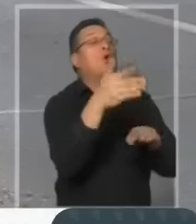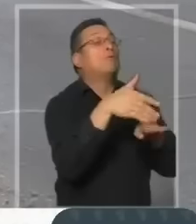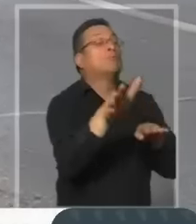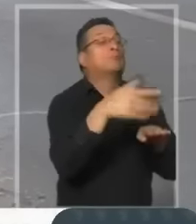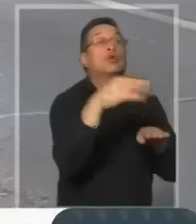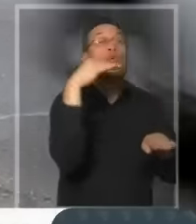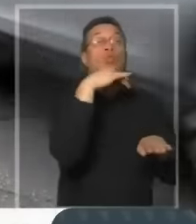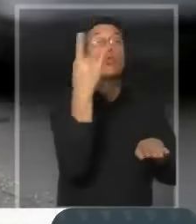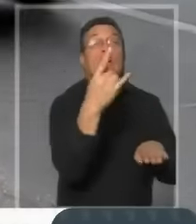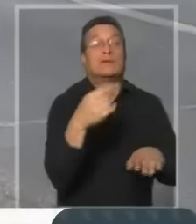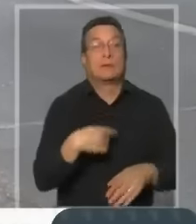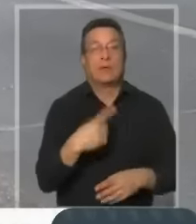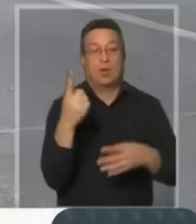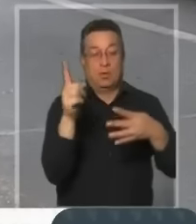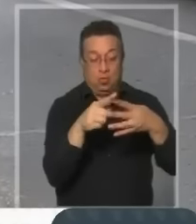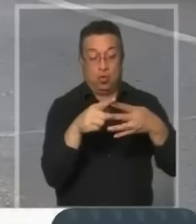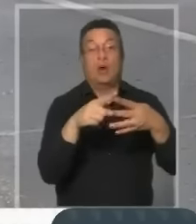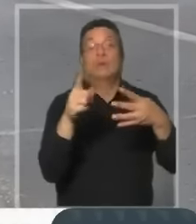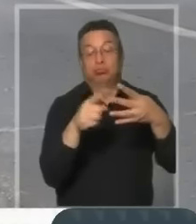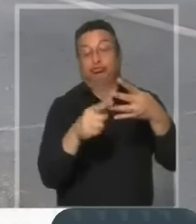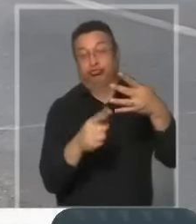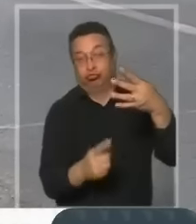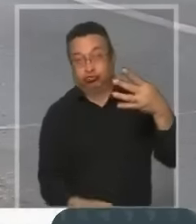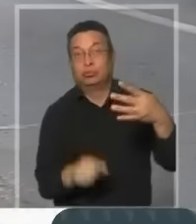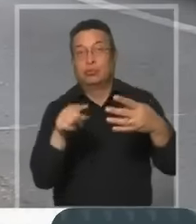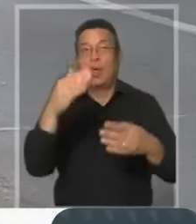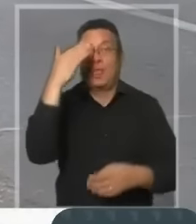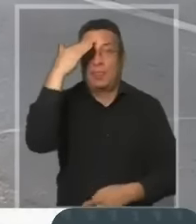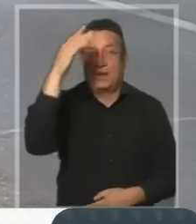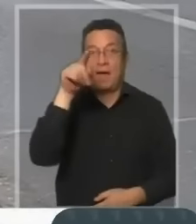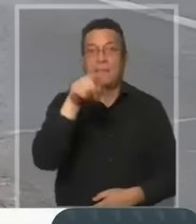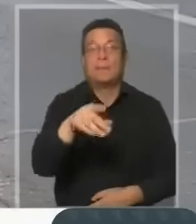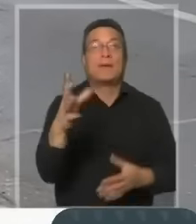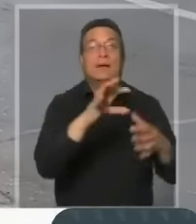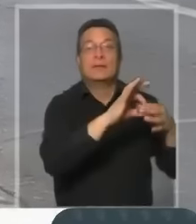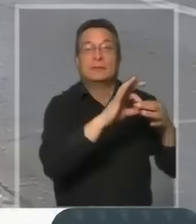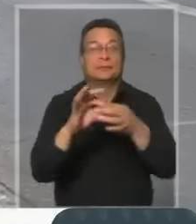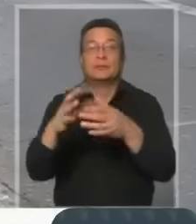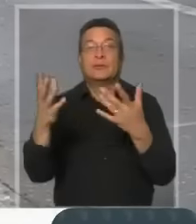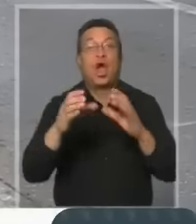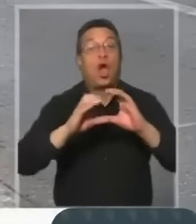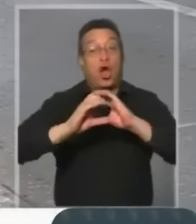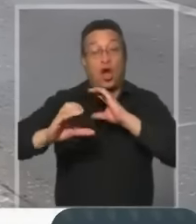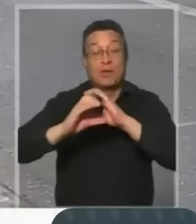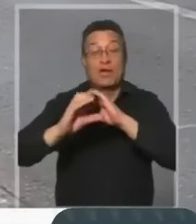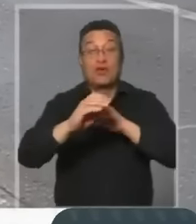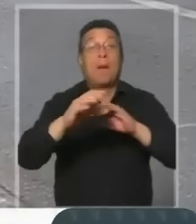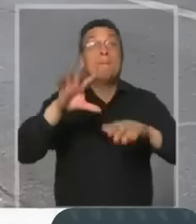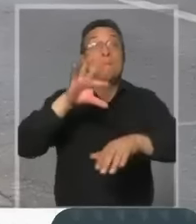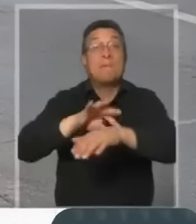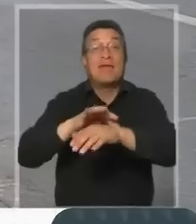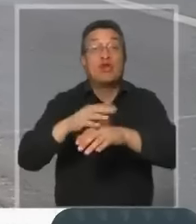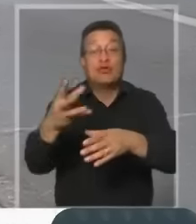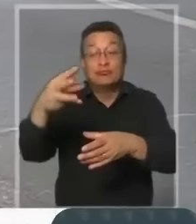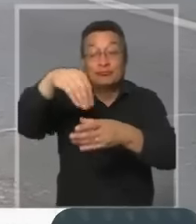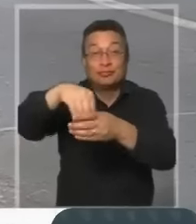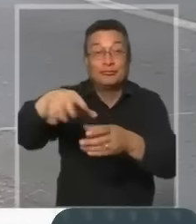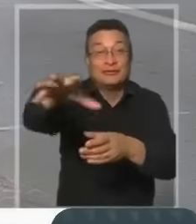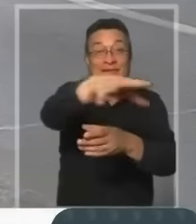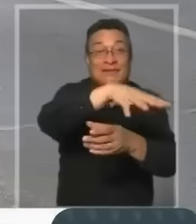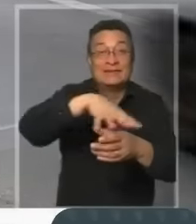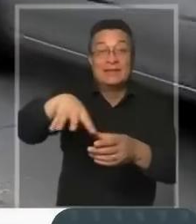Es la primera de una serie de situaciones que marcaron esa jornada. Se trató de una comunicación entre médicos por un canal informal